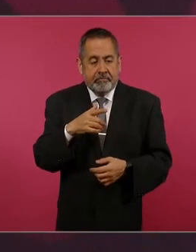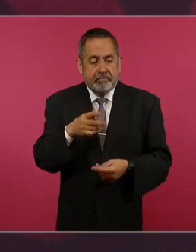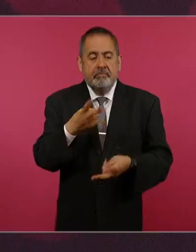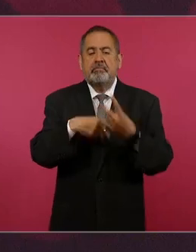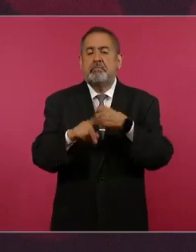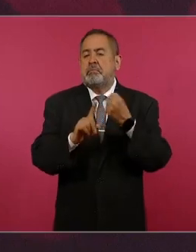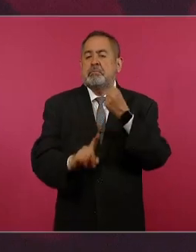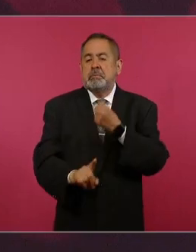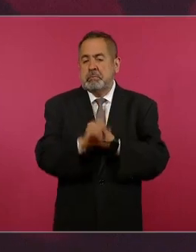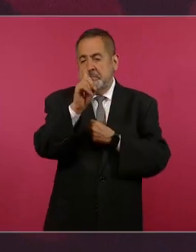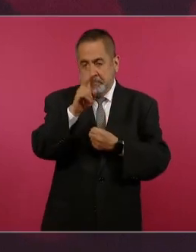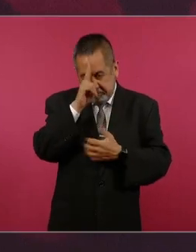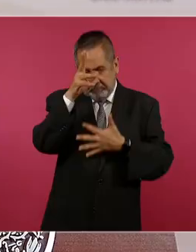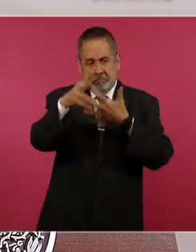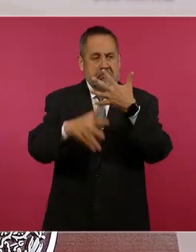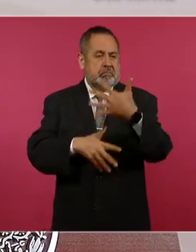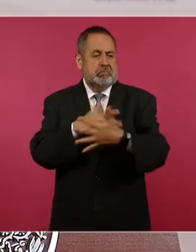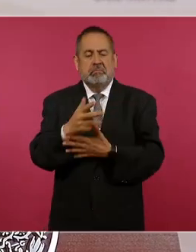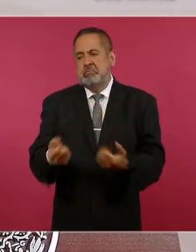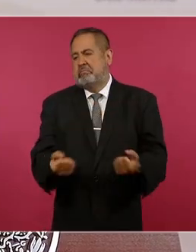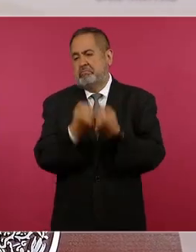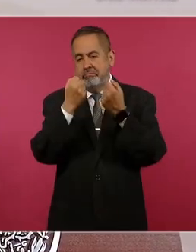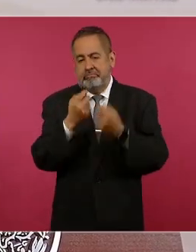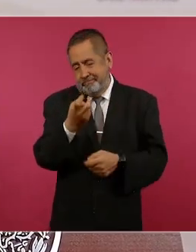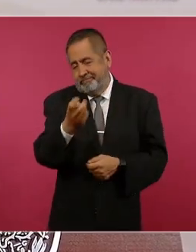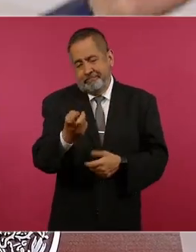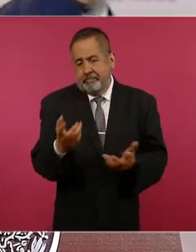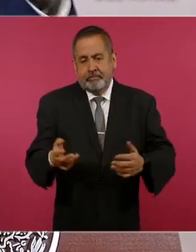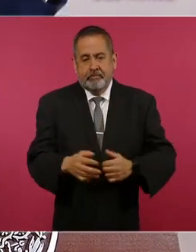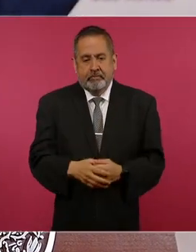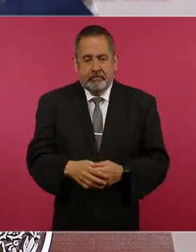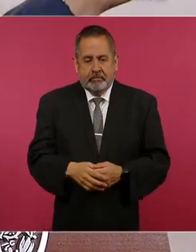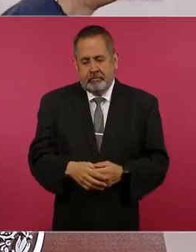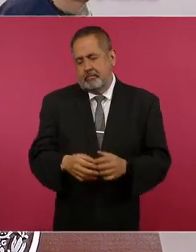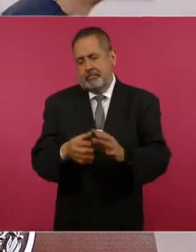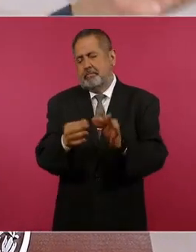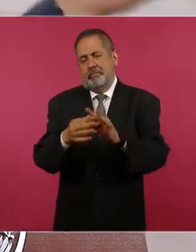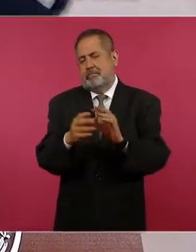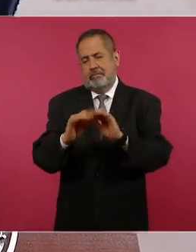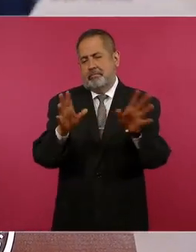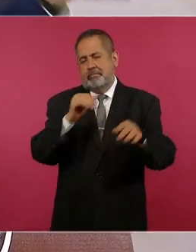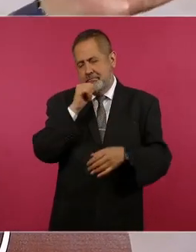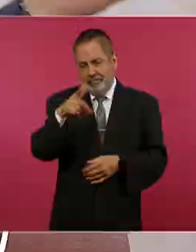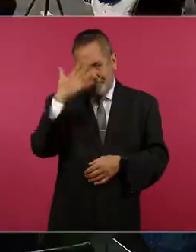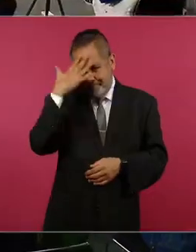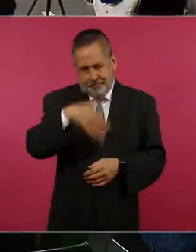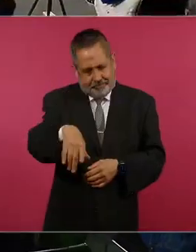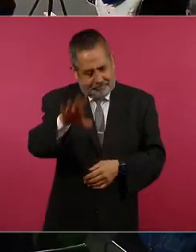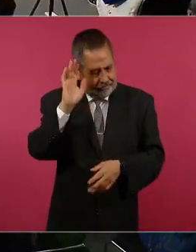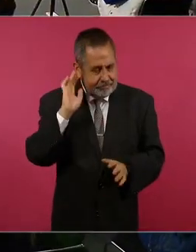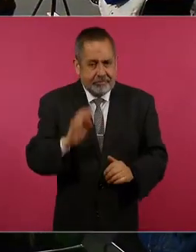y no hace falta explicar mucho, no es nada más